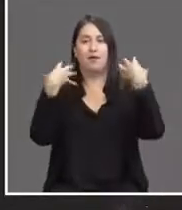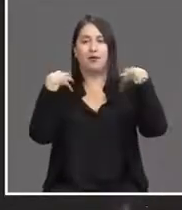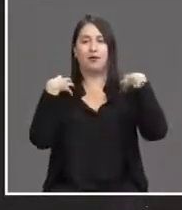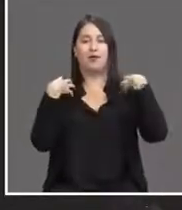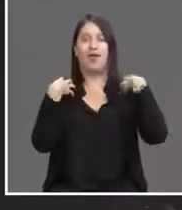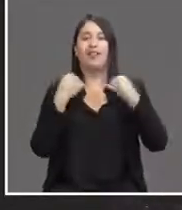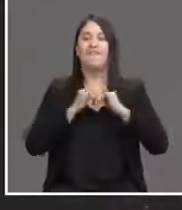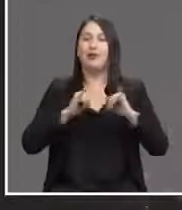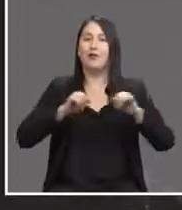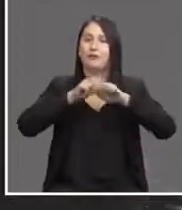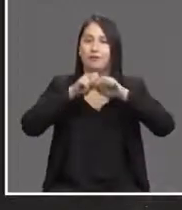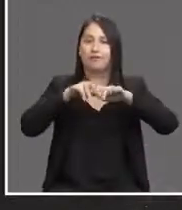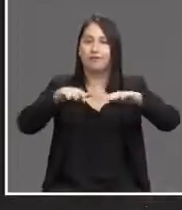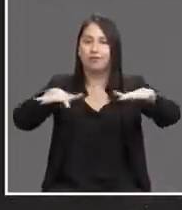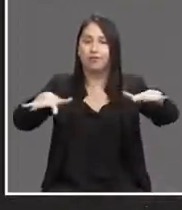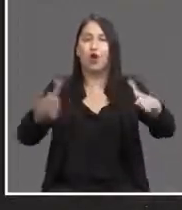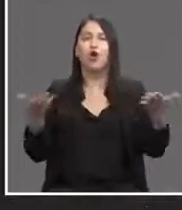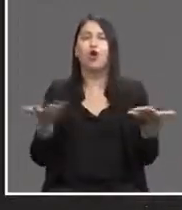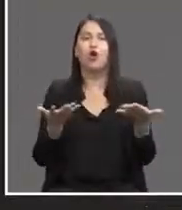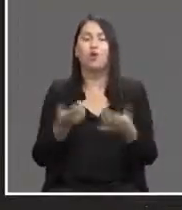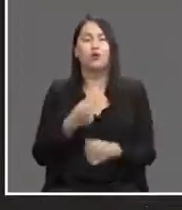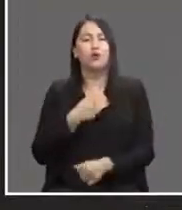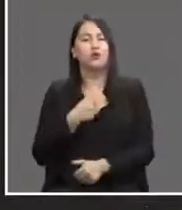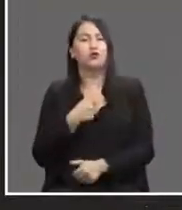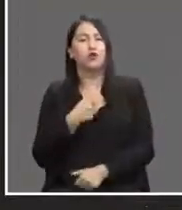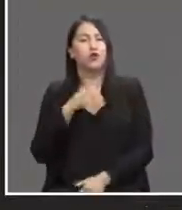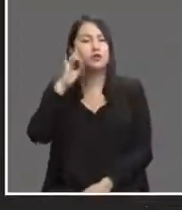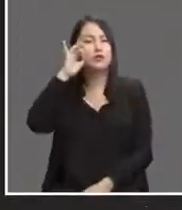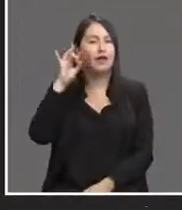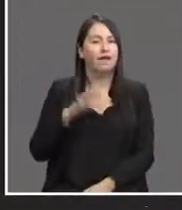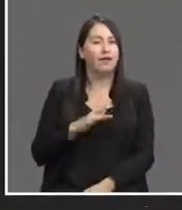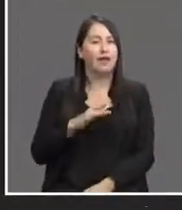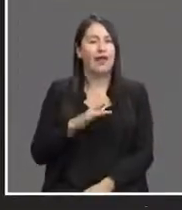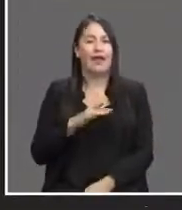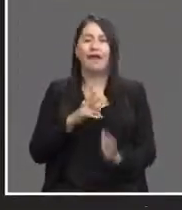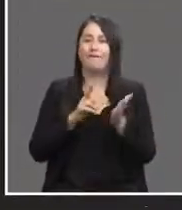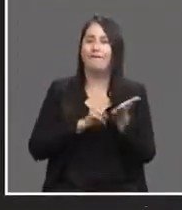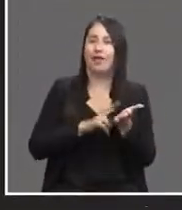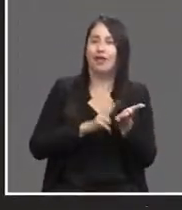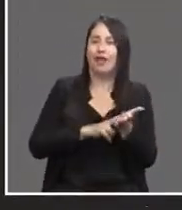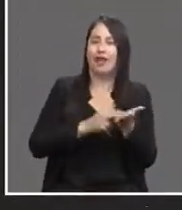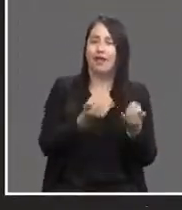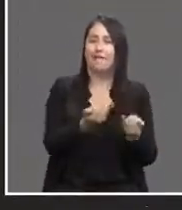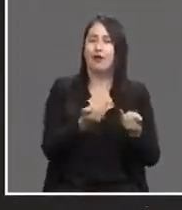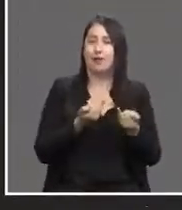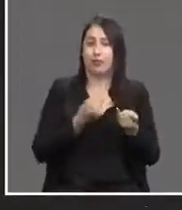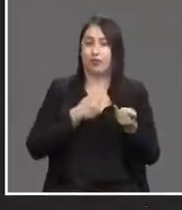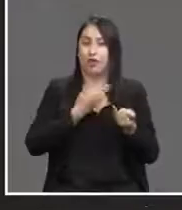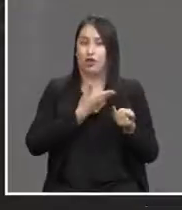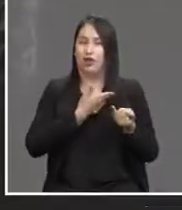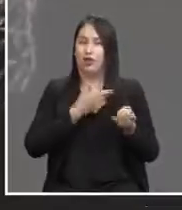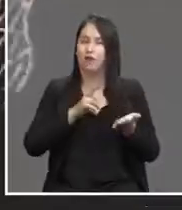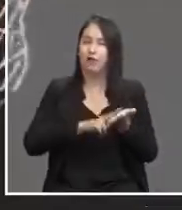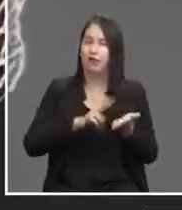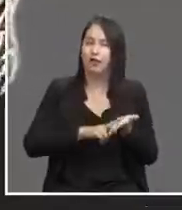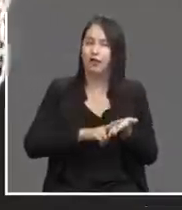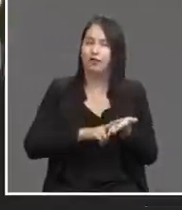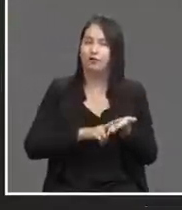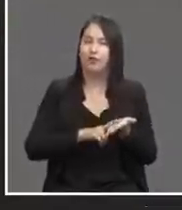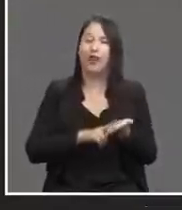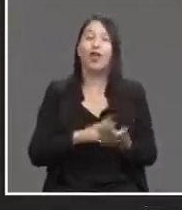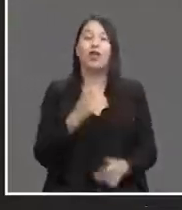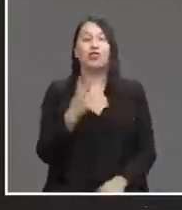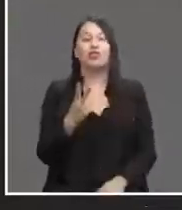la información? ¿Cómo puedo yo saber si tengo un sesgo en la información que manejo? Como invitados tenemos a dos muy